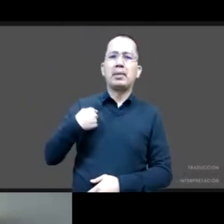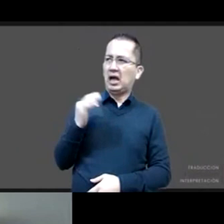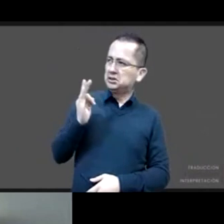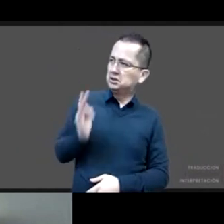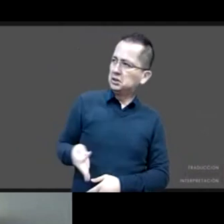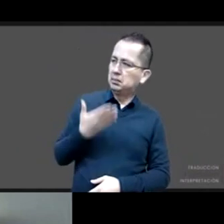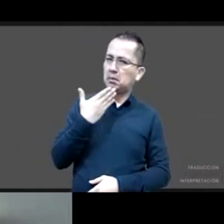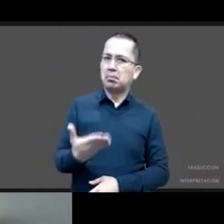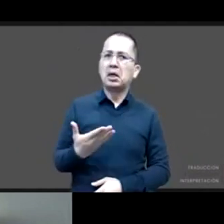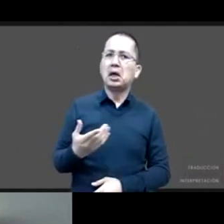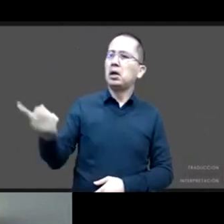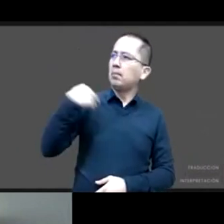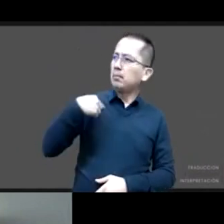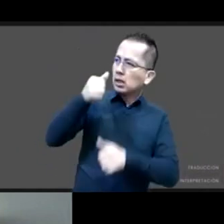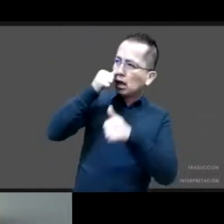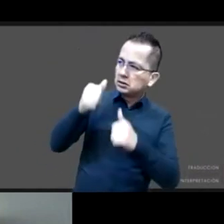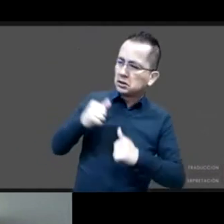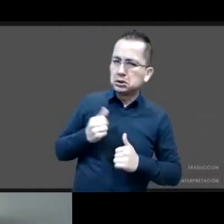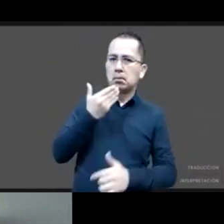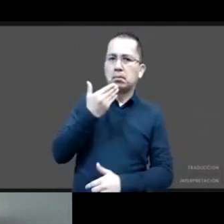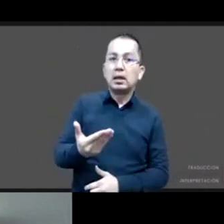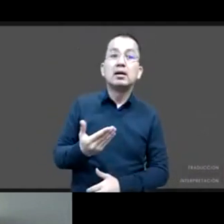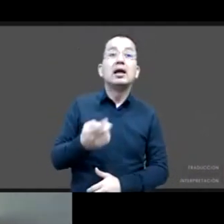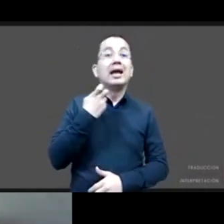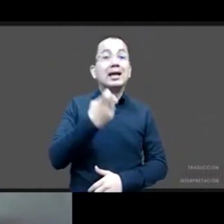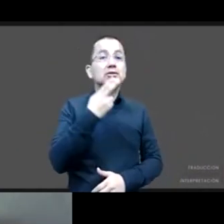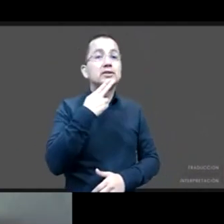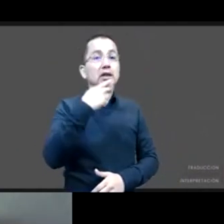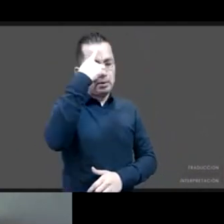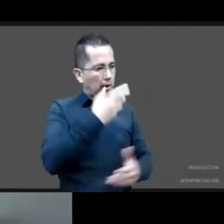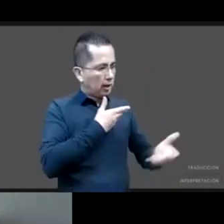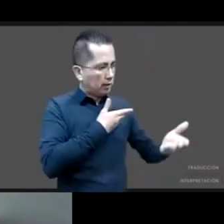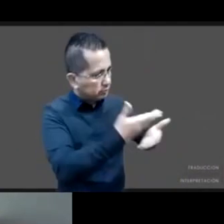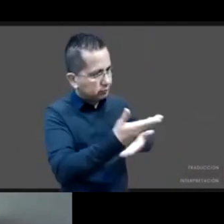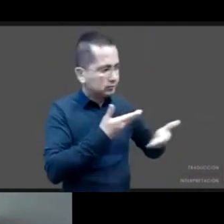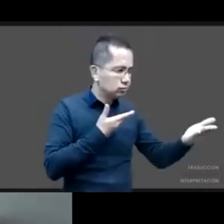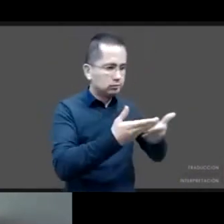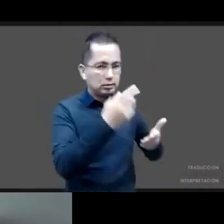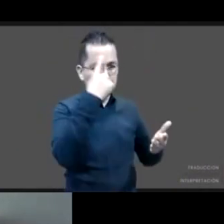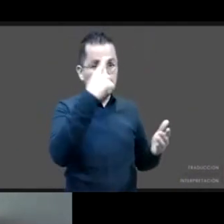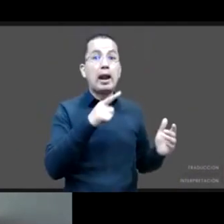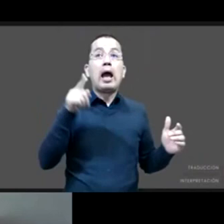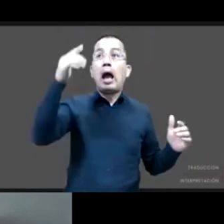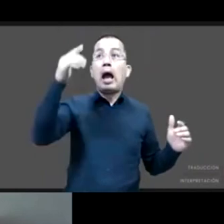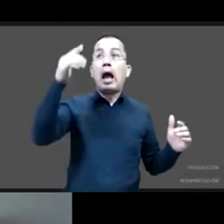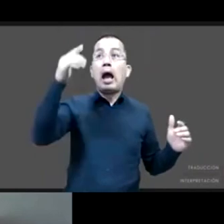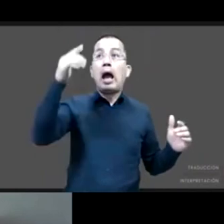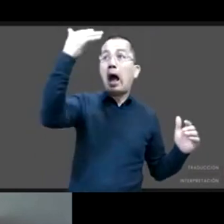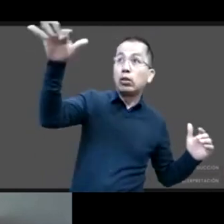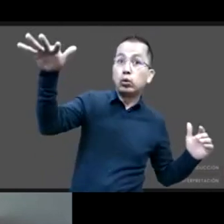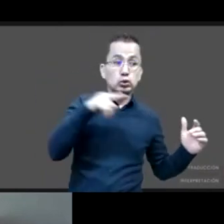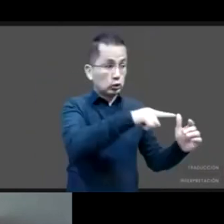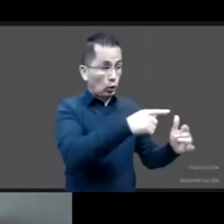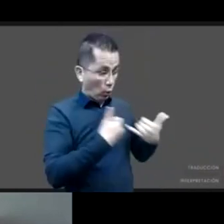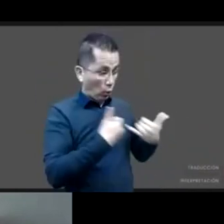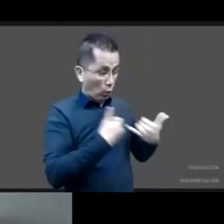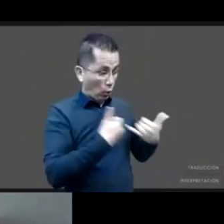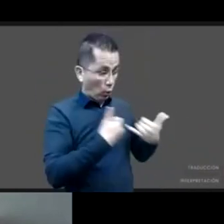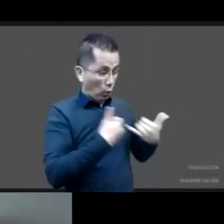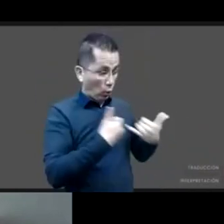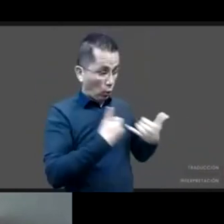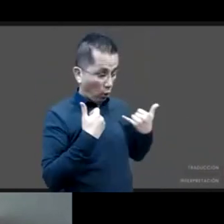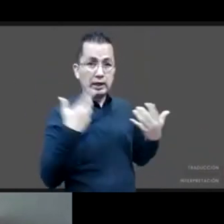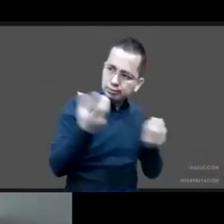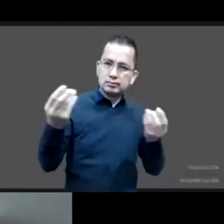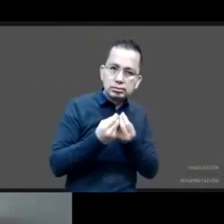dinámicas muy interesantes ir haciendo esos vínculos entre el mundo adulto y el mundo joven que solamente así vamos a